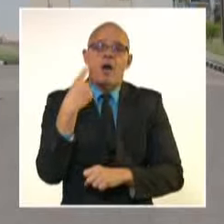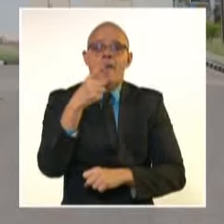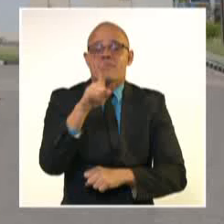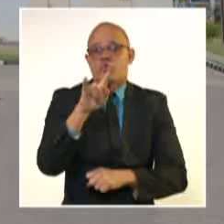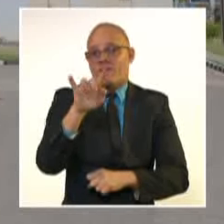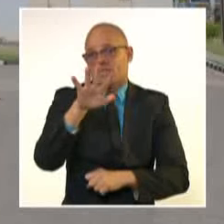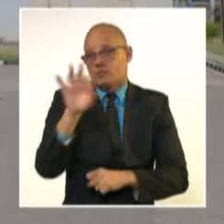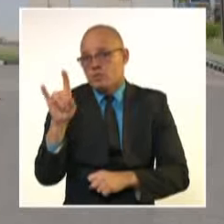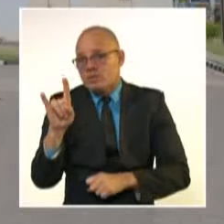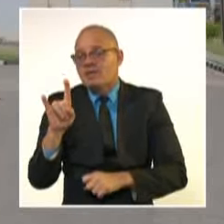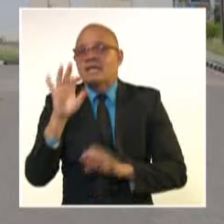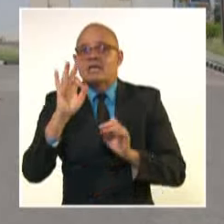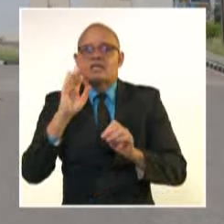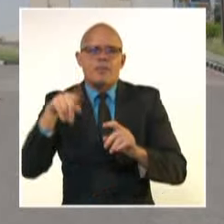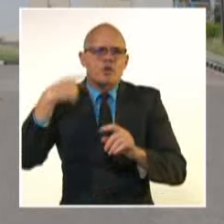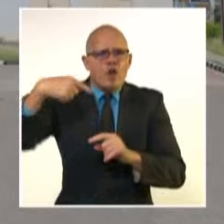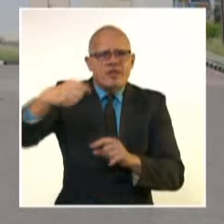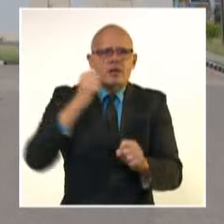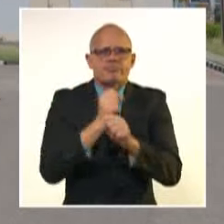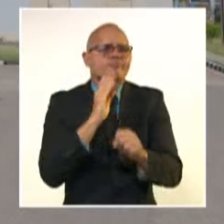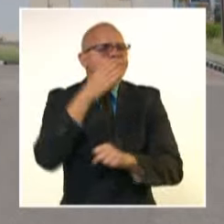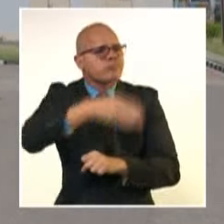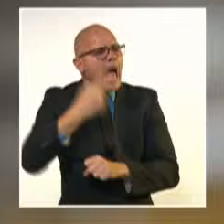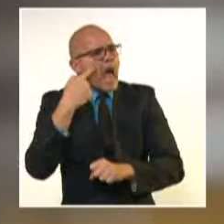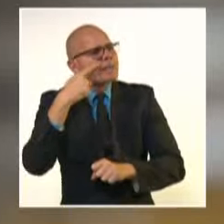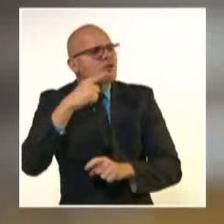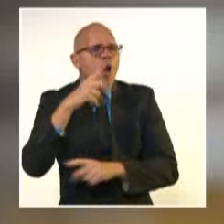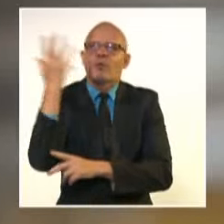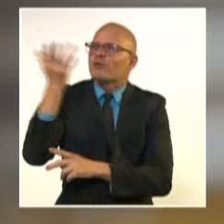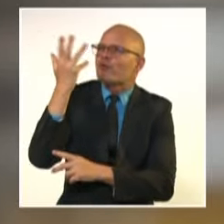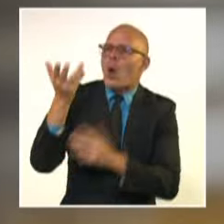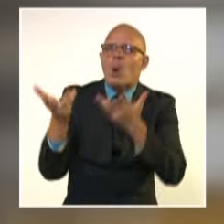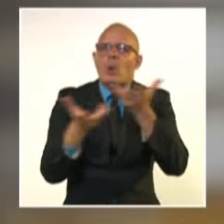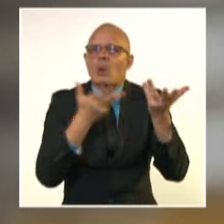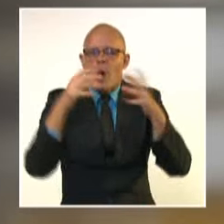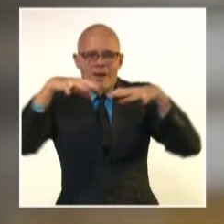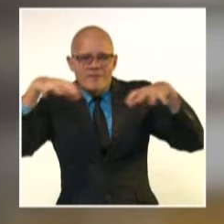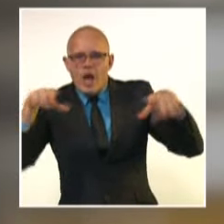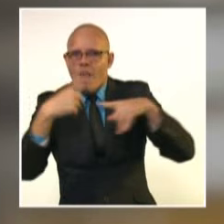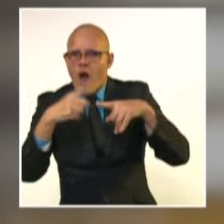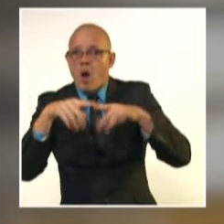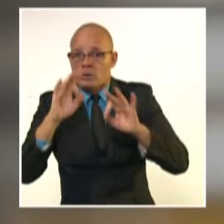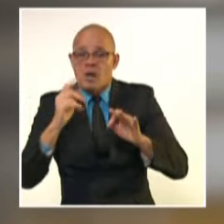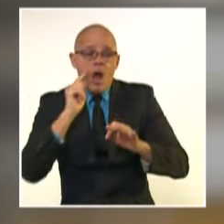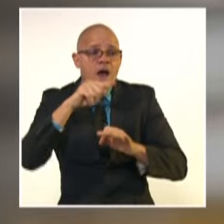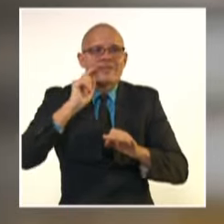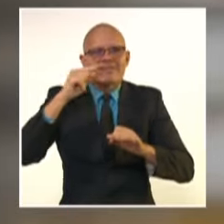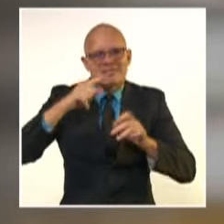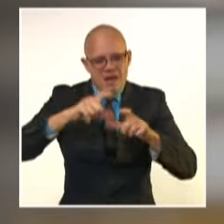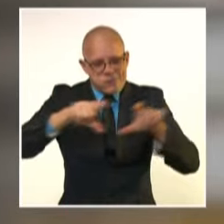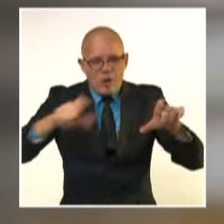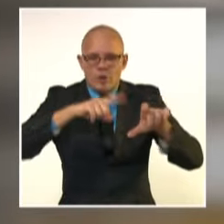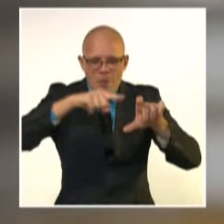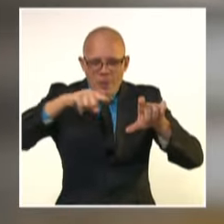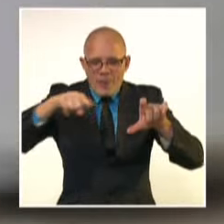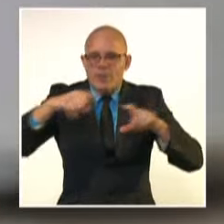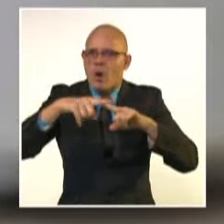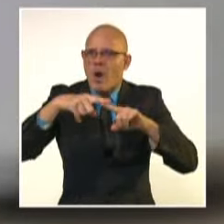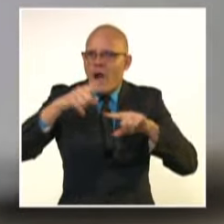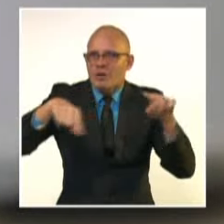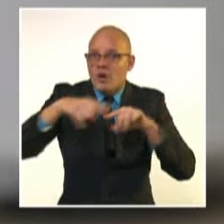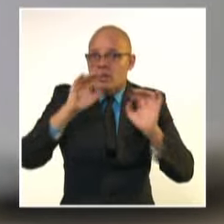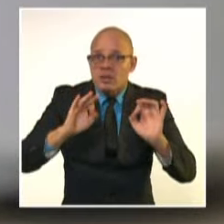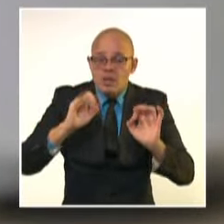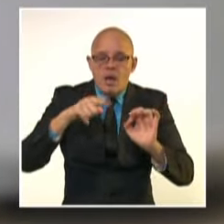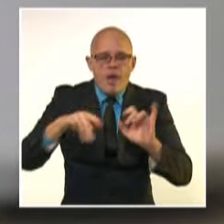las señales de la atmósfera. Desde este edificio de la Universidad de Oriente calibra instrumentos de precisión en un escenario donde cada